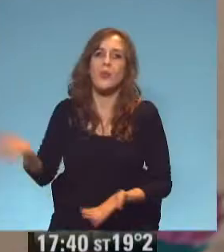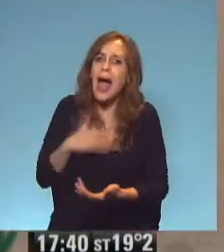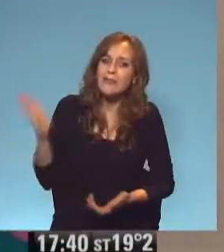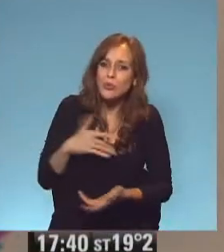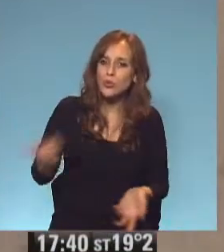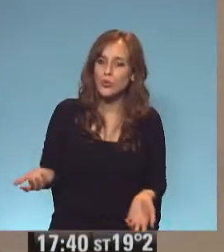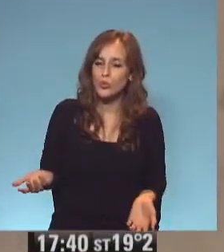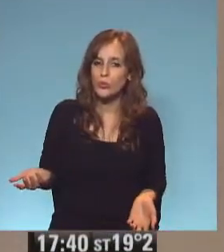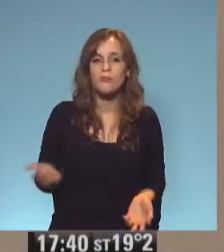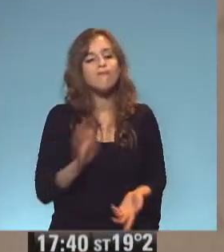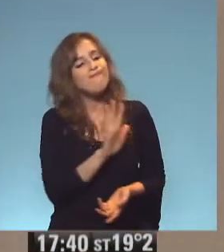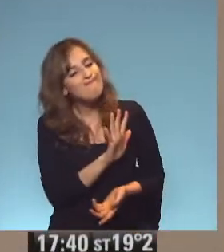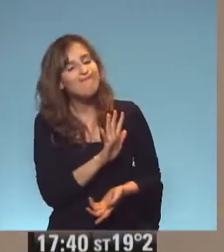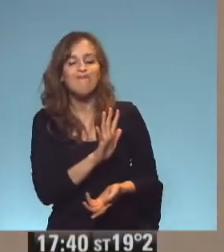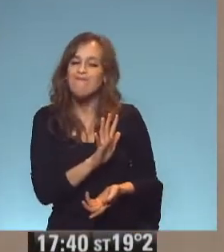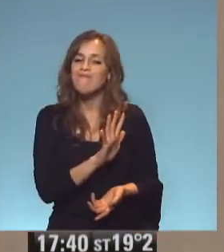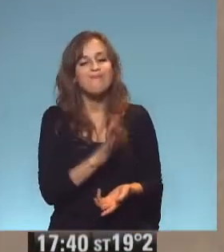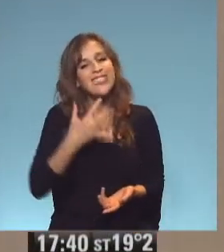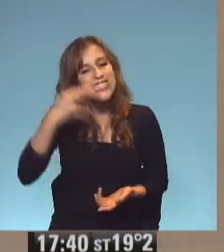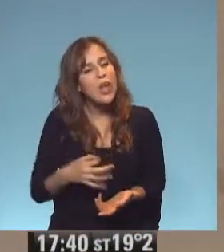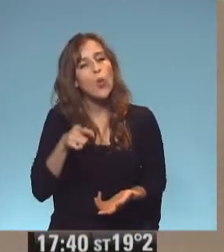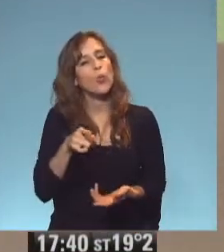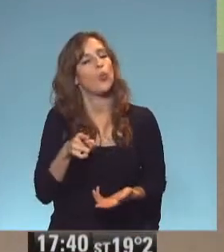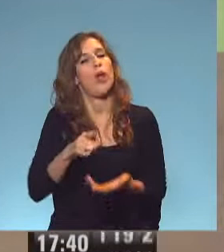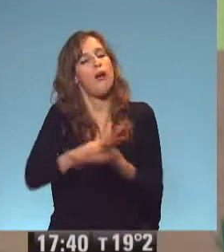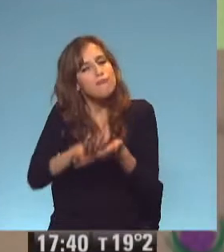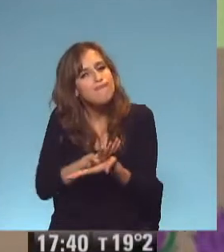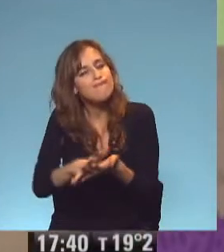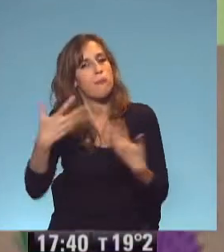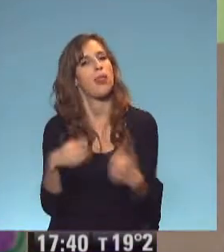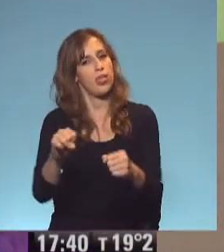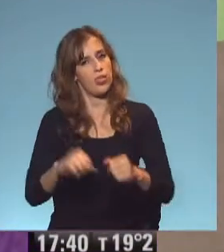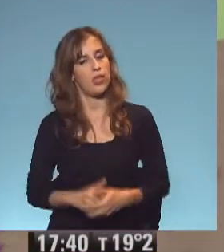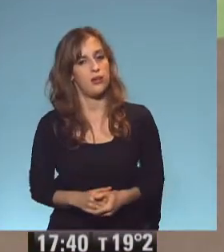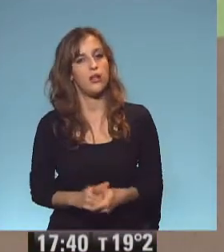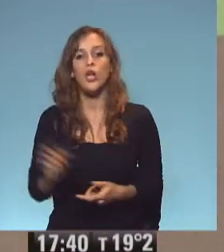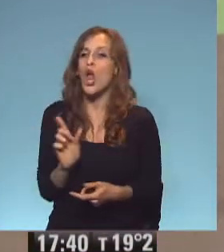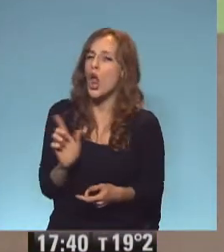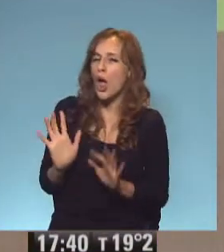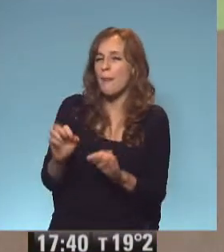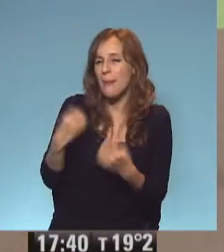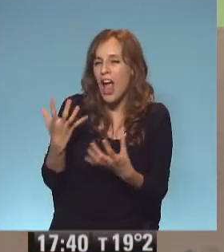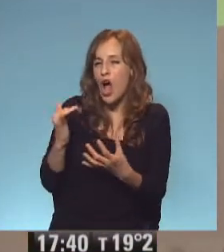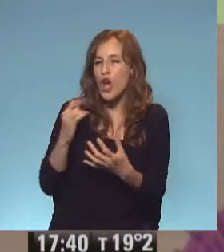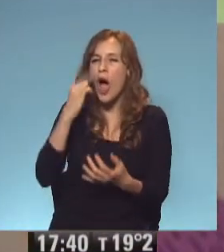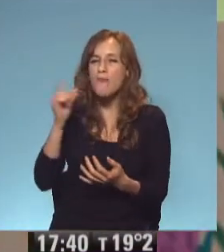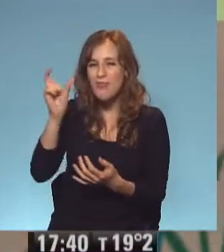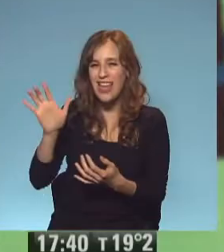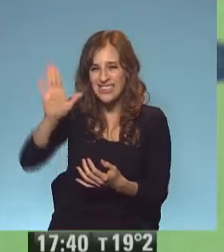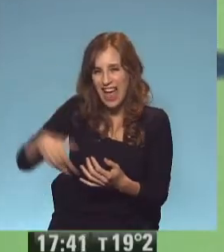¡Vamos! Estoy segura que de día podemos descubrir lo que pasa, Zapata. Mejor contratemos al Dr.